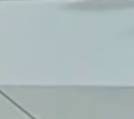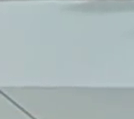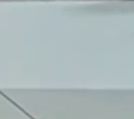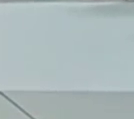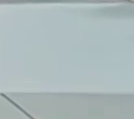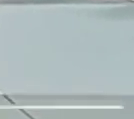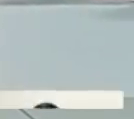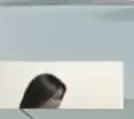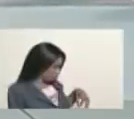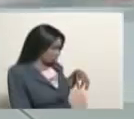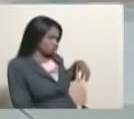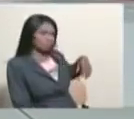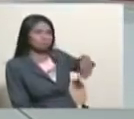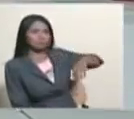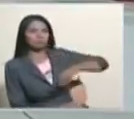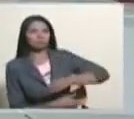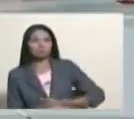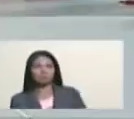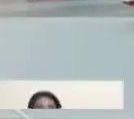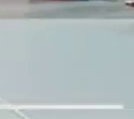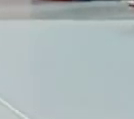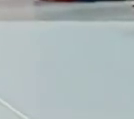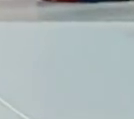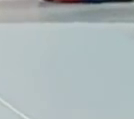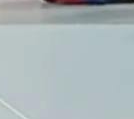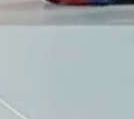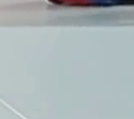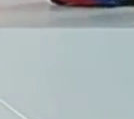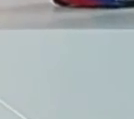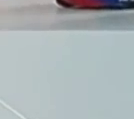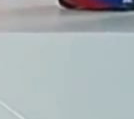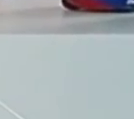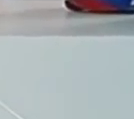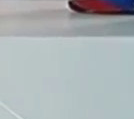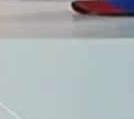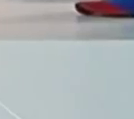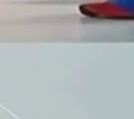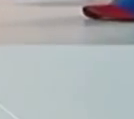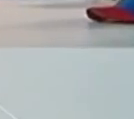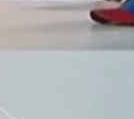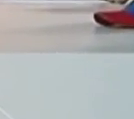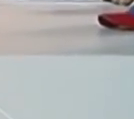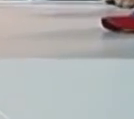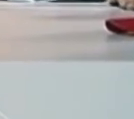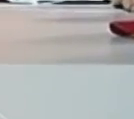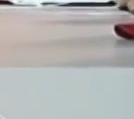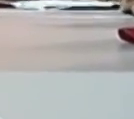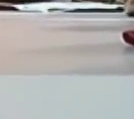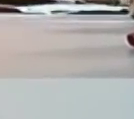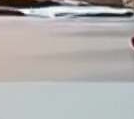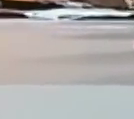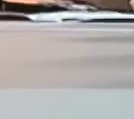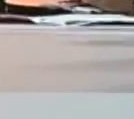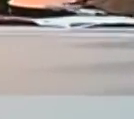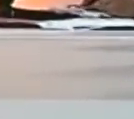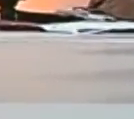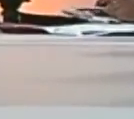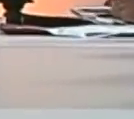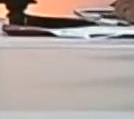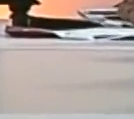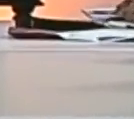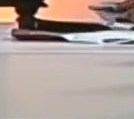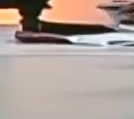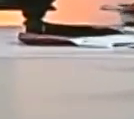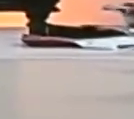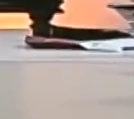de la Dirección Nacional del Partido Socialista Unido de Venezuela, de la Dirección de la Juventud, de